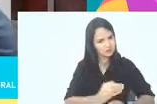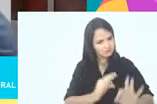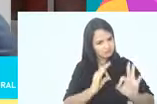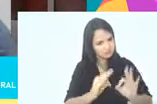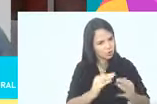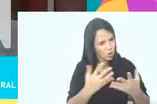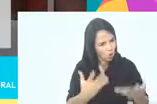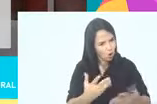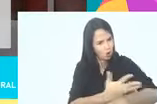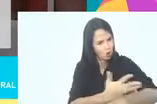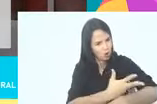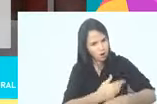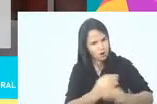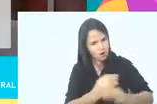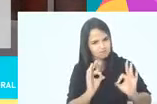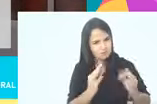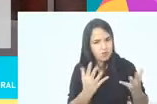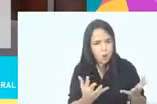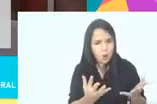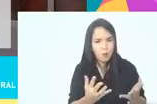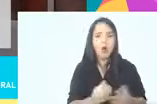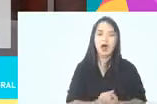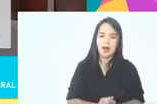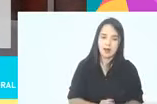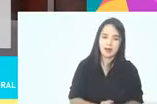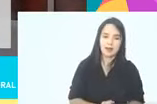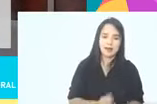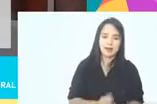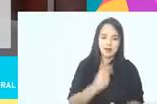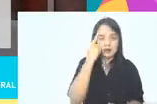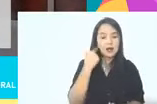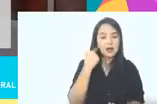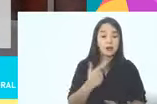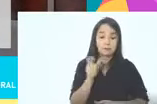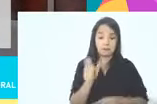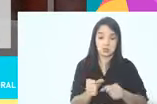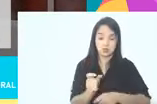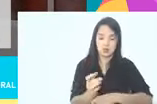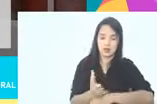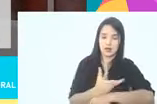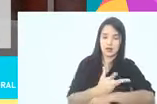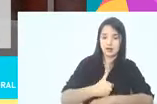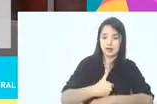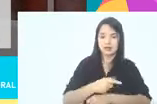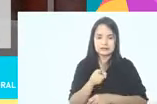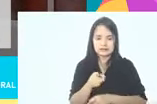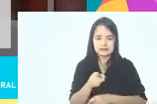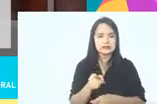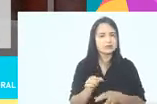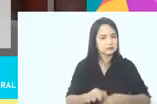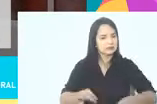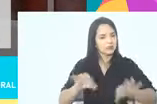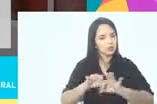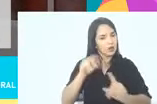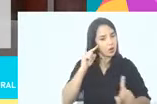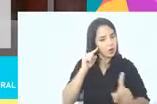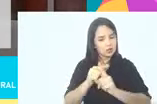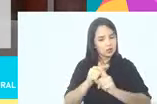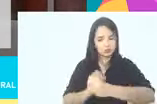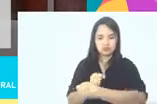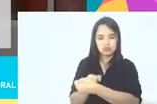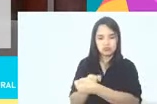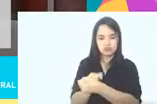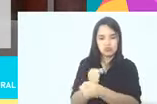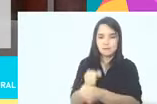de educación, para que se esta semana, estos días que quedan antes del lunes, puedan consolidar todas las personas que